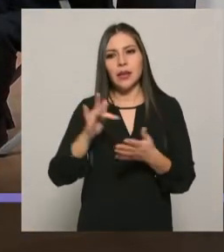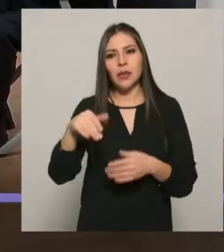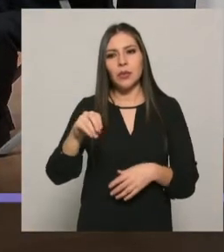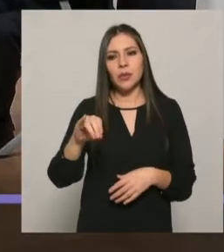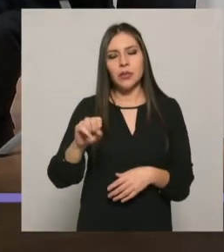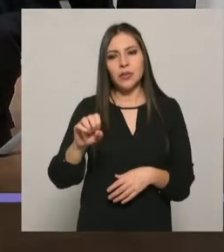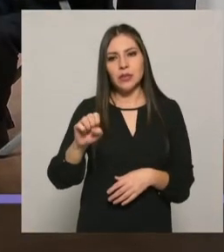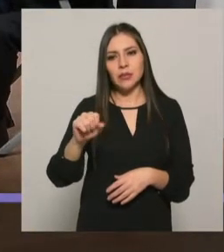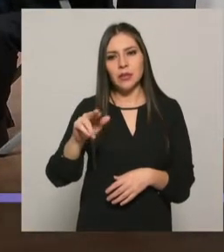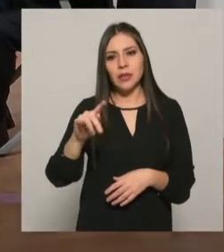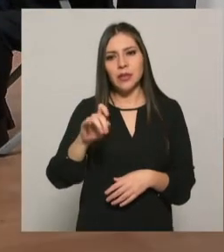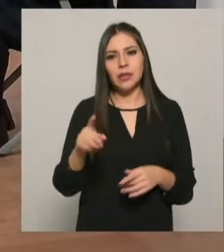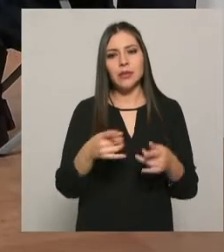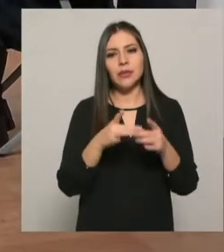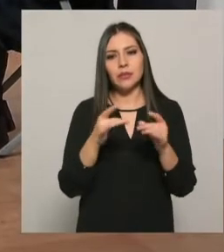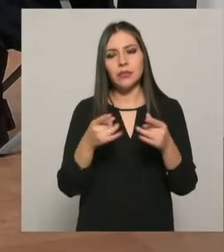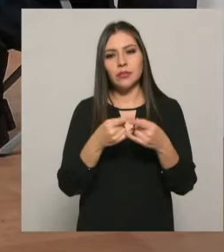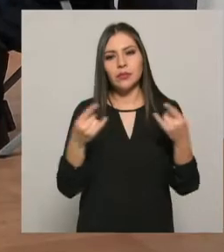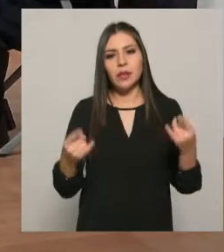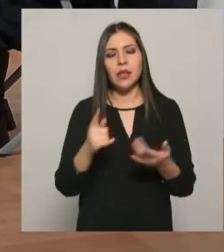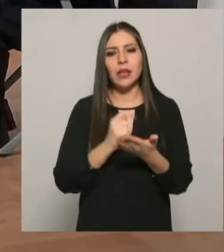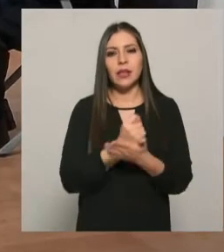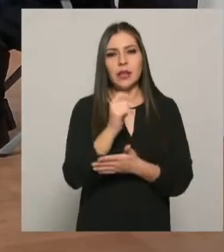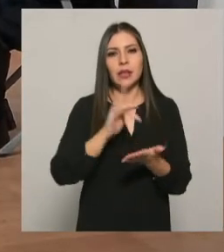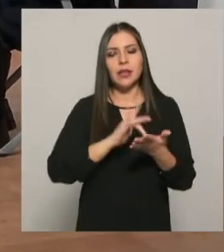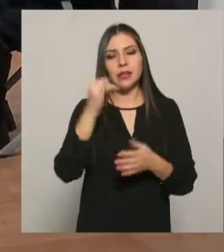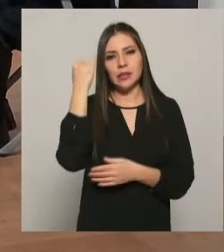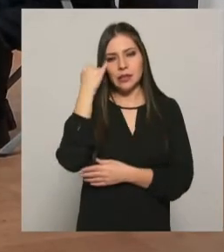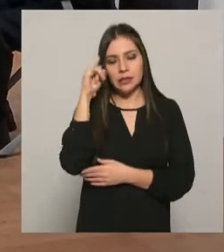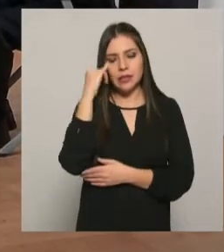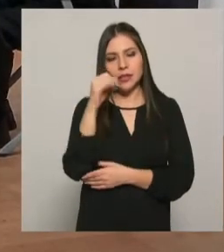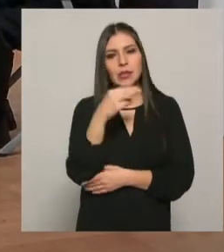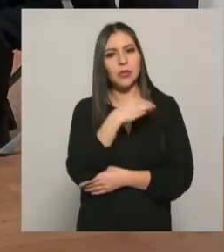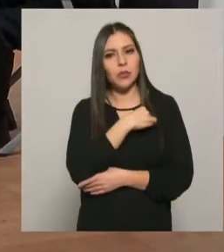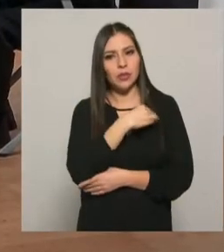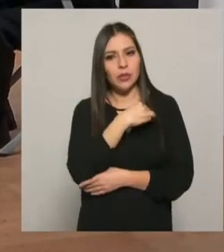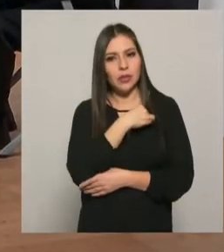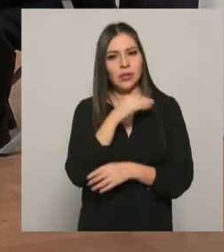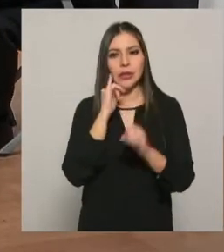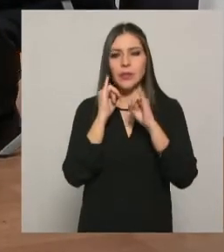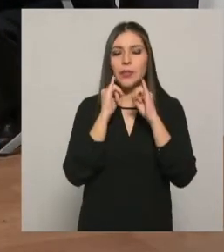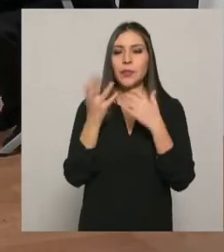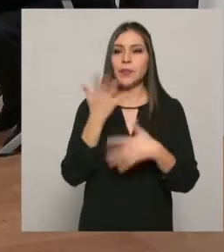Moisés Martínez, cronista de Tláhuac. Gracias también a Itzel Mendoza, Mónica Ponce,